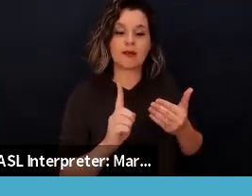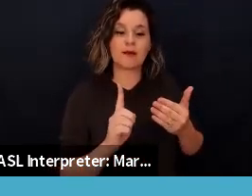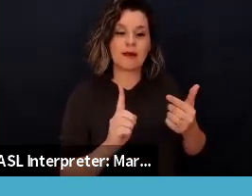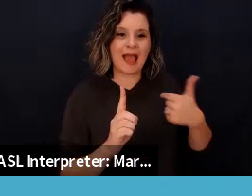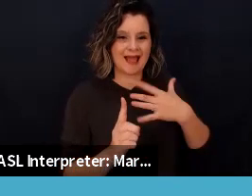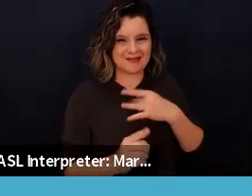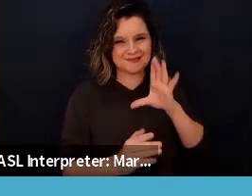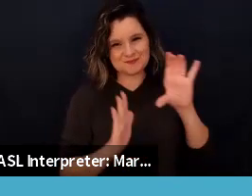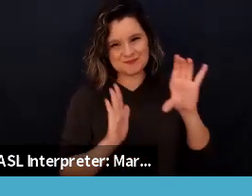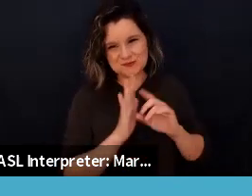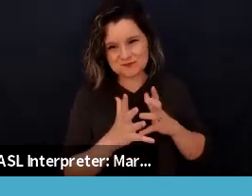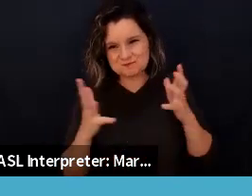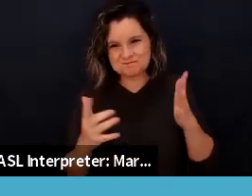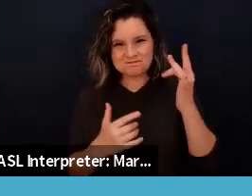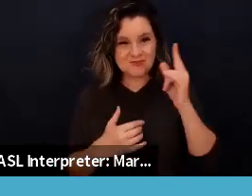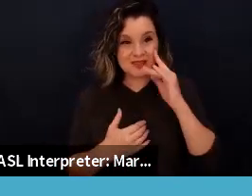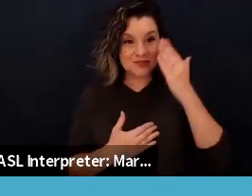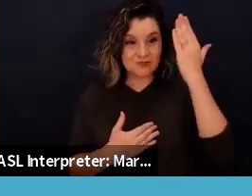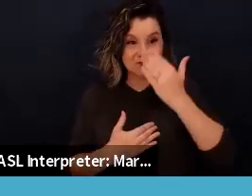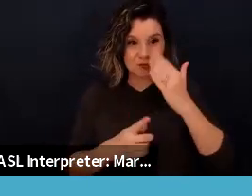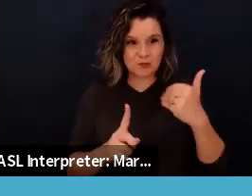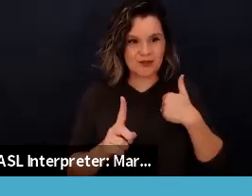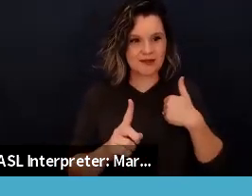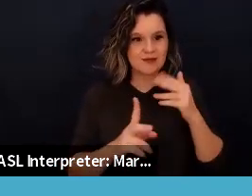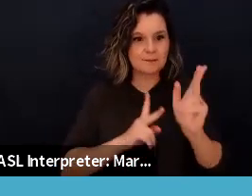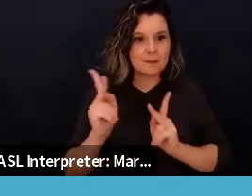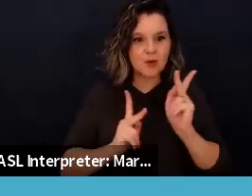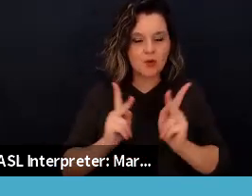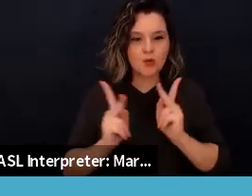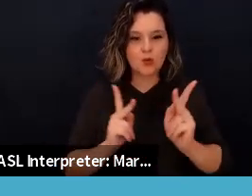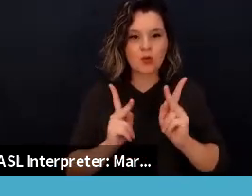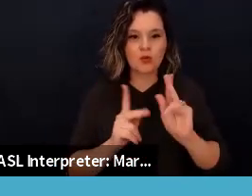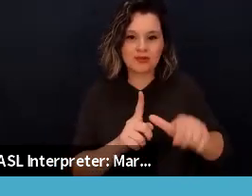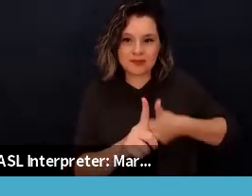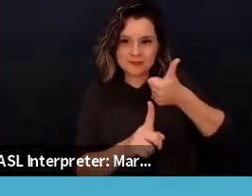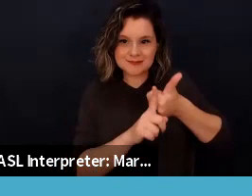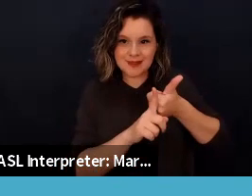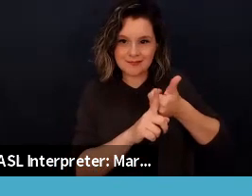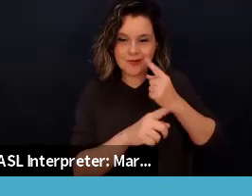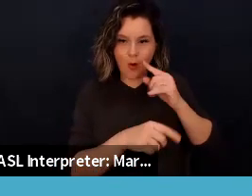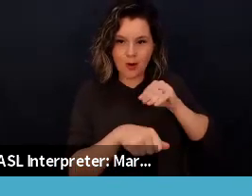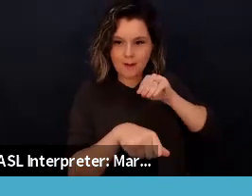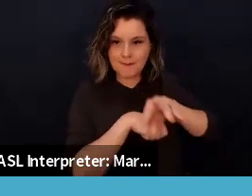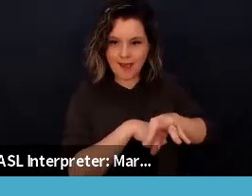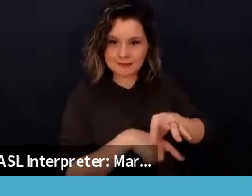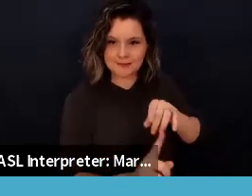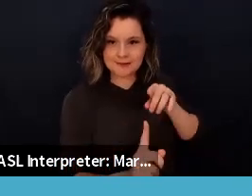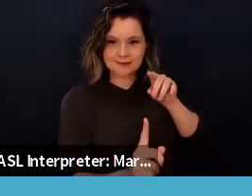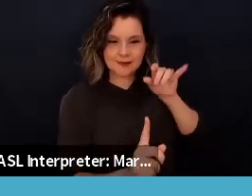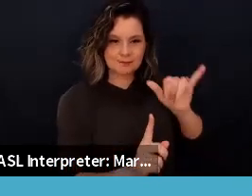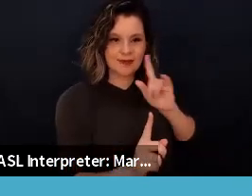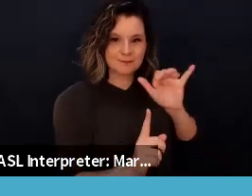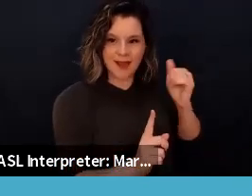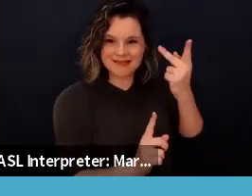foto mucho porque en el frente tenemos personas que están impactados por estas